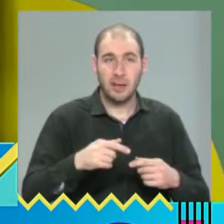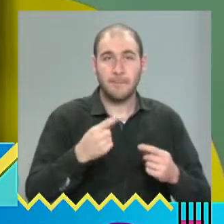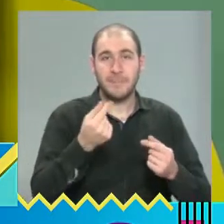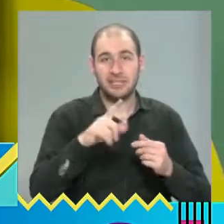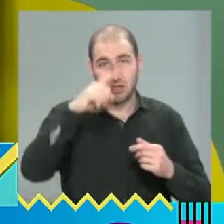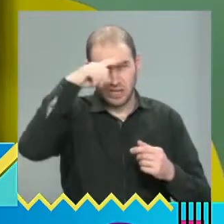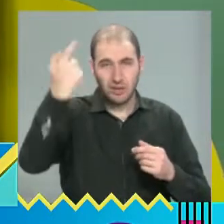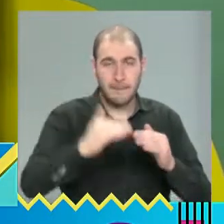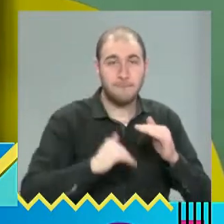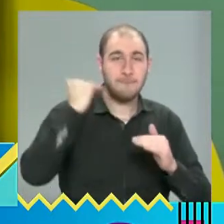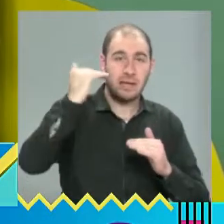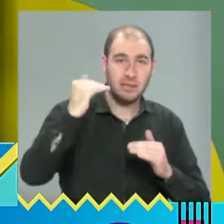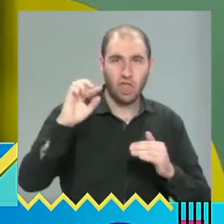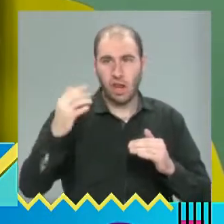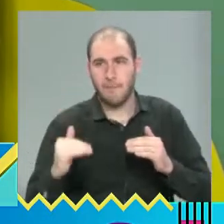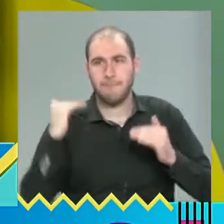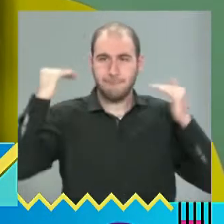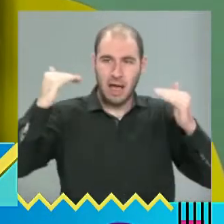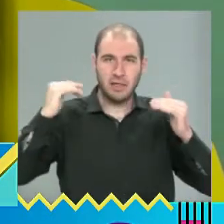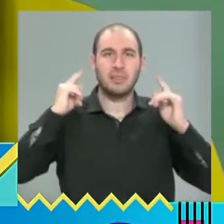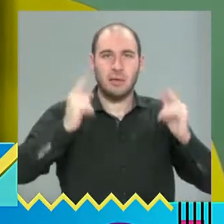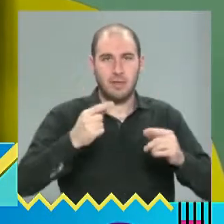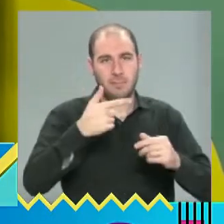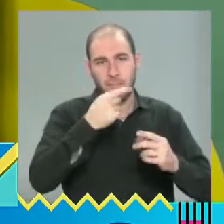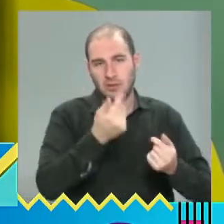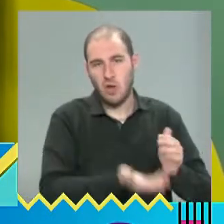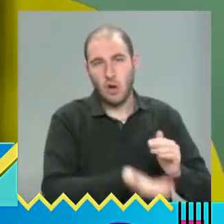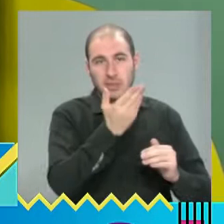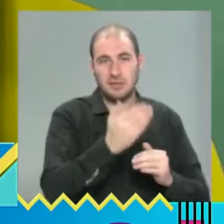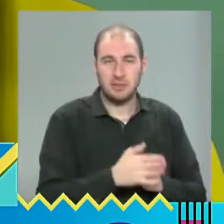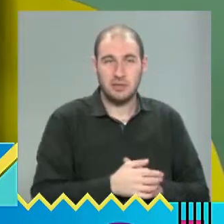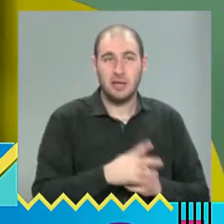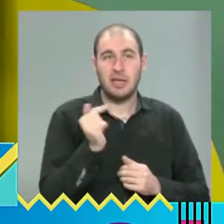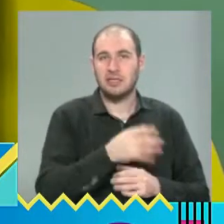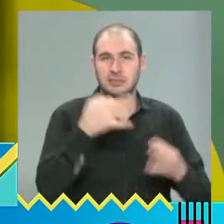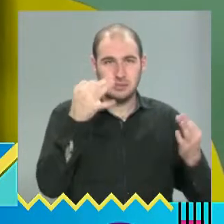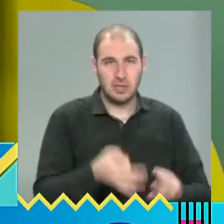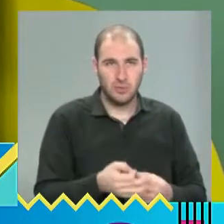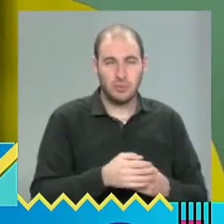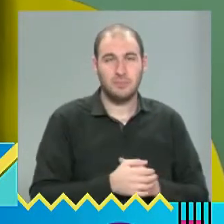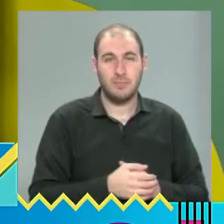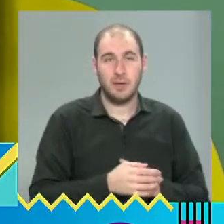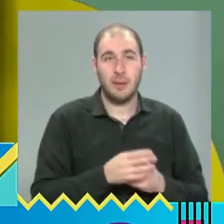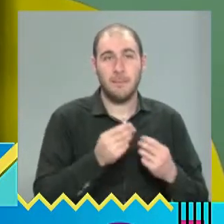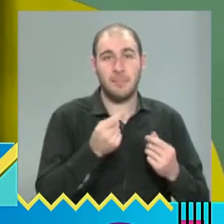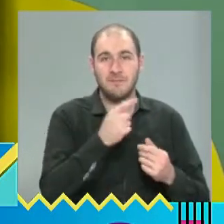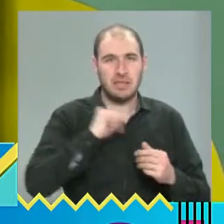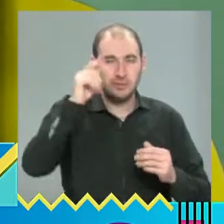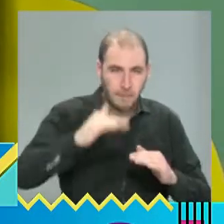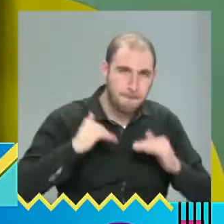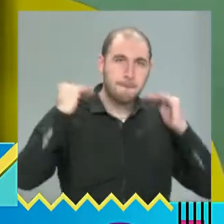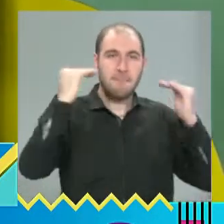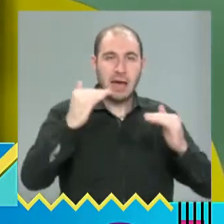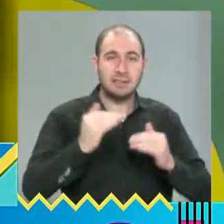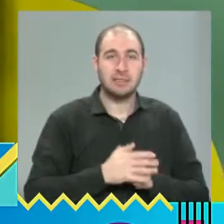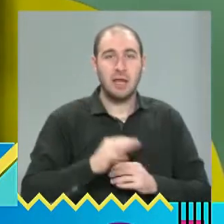precio internacional más escalada del dólar que también va a incidir. Lo que se descarta es que va a haber mayor presión inflacionaria. Y de hecho,